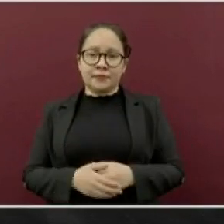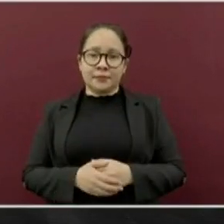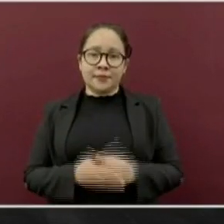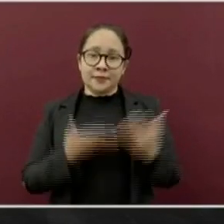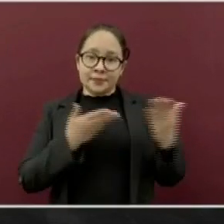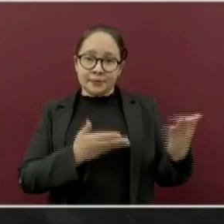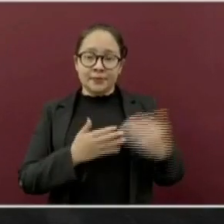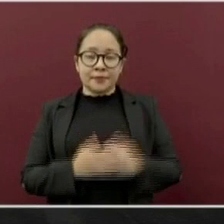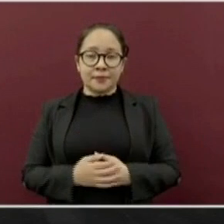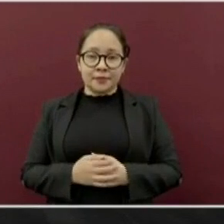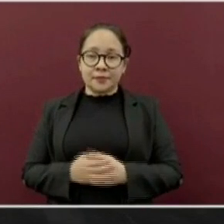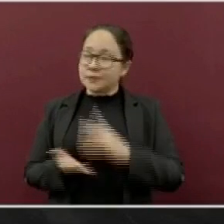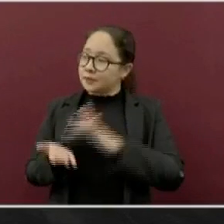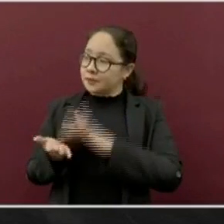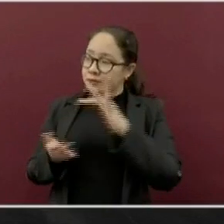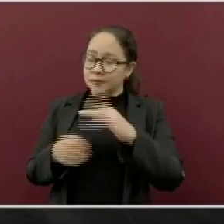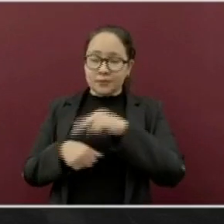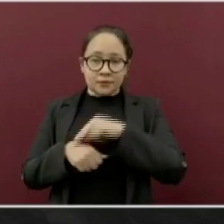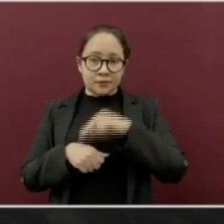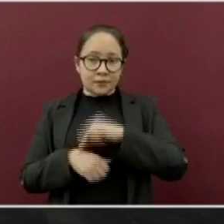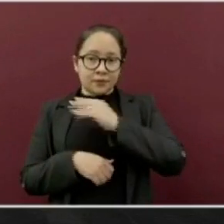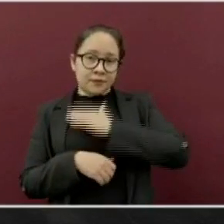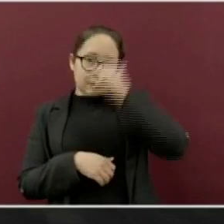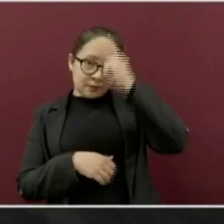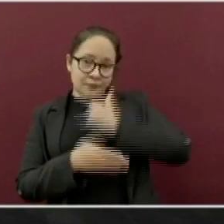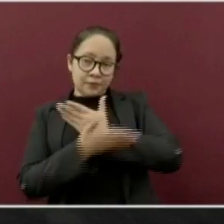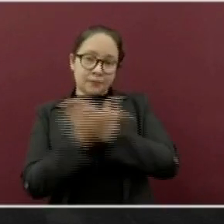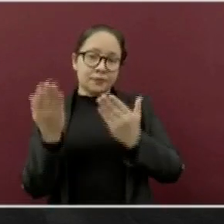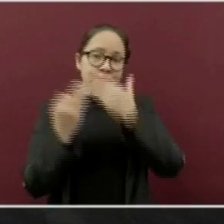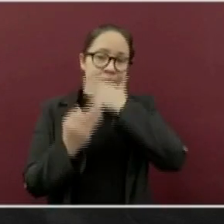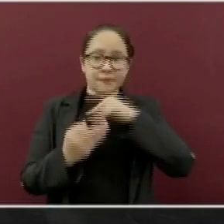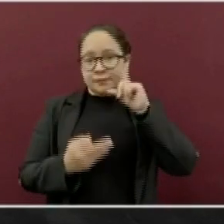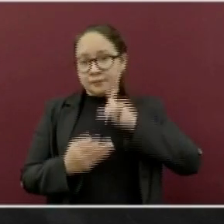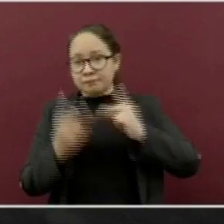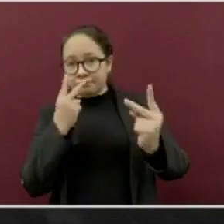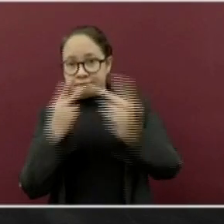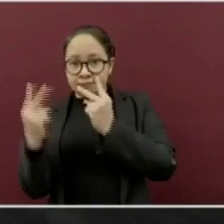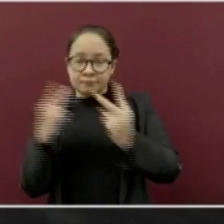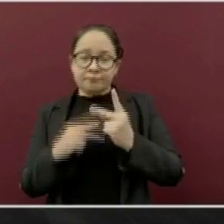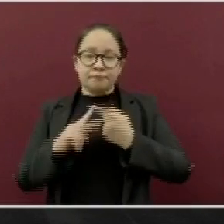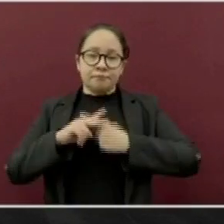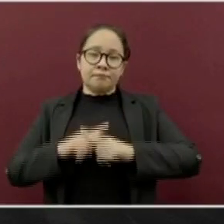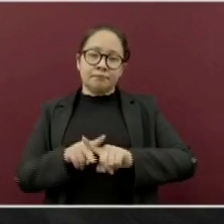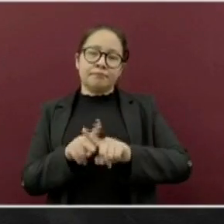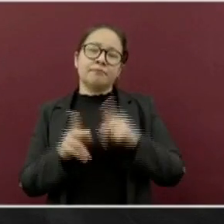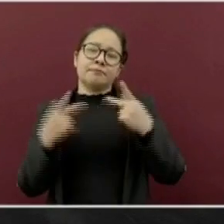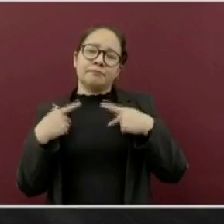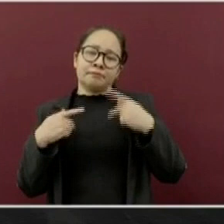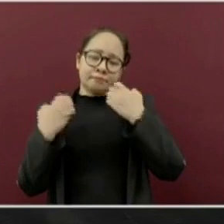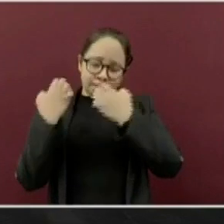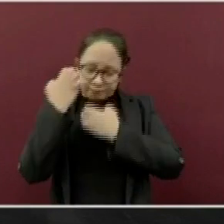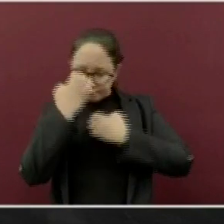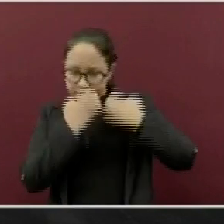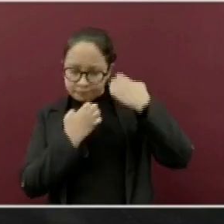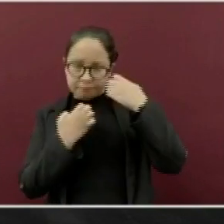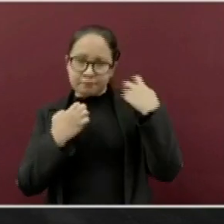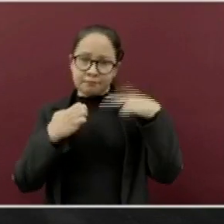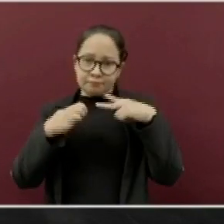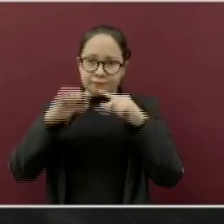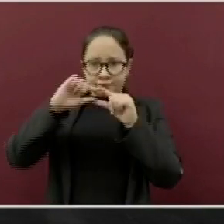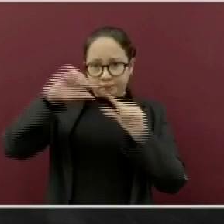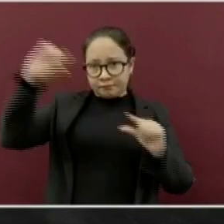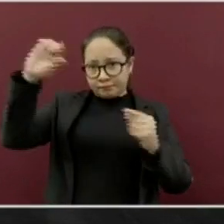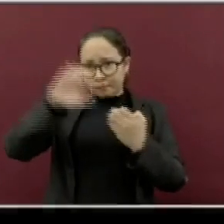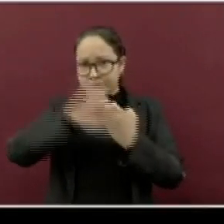Gracias, doctor. Con su permiso, buenas noches a todos y todas. Iniciamos con el informe de los casos atendidos y estudiados en el estado